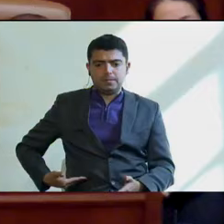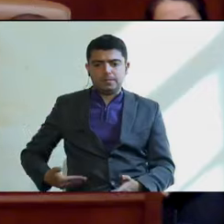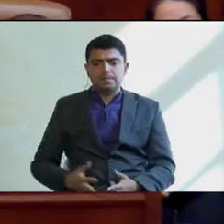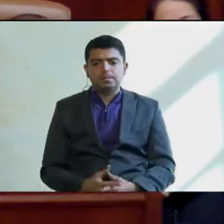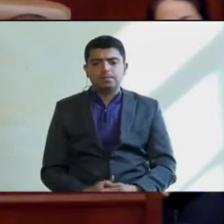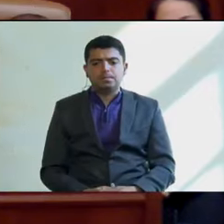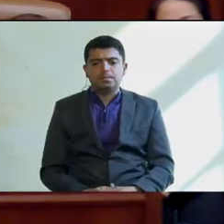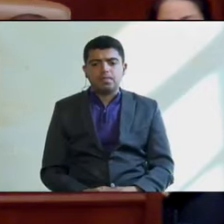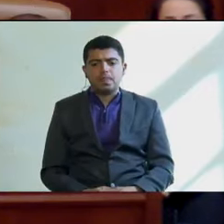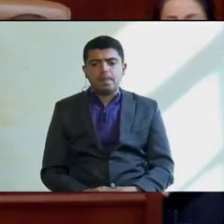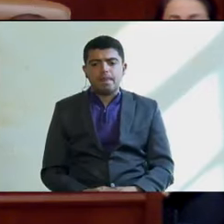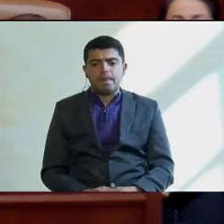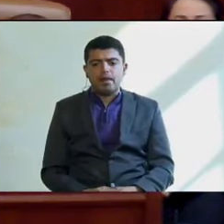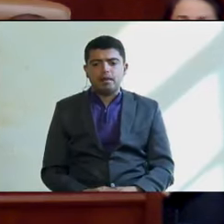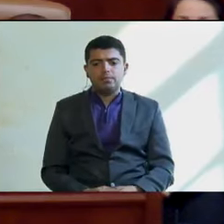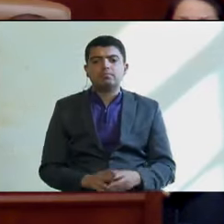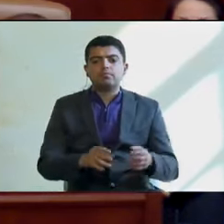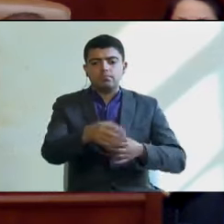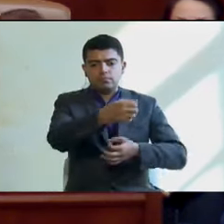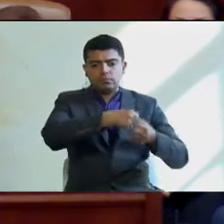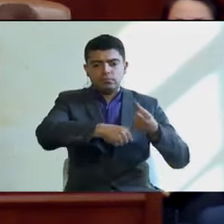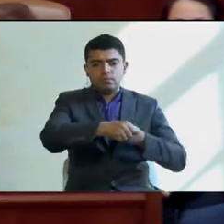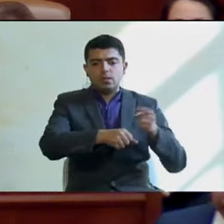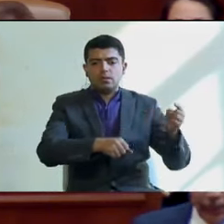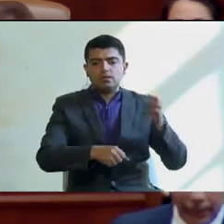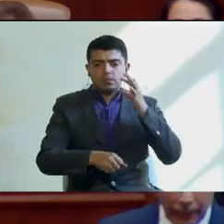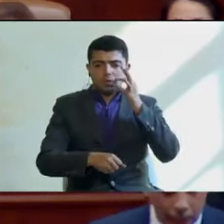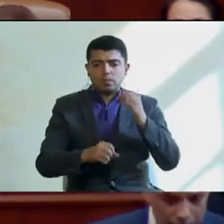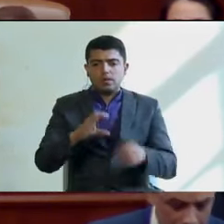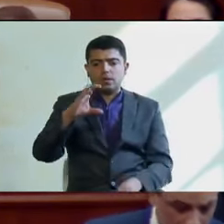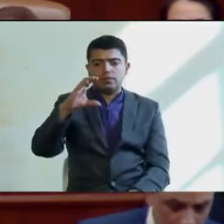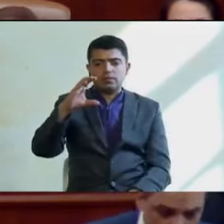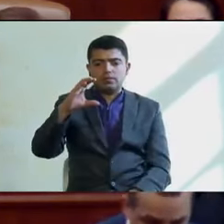presidente tiene la palabra Carlos Alberto cuero